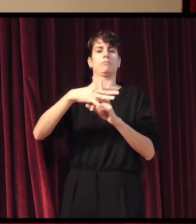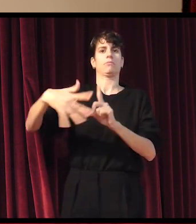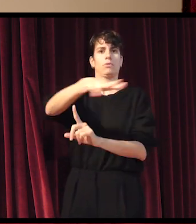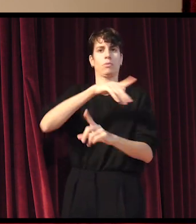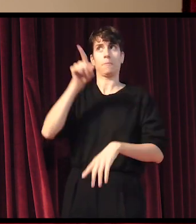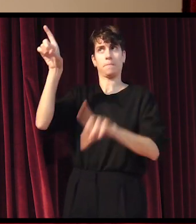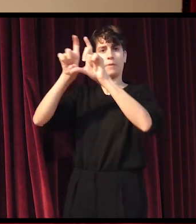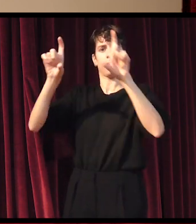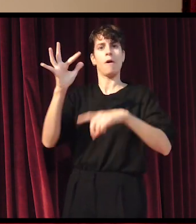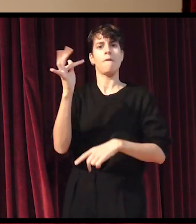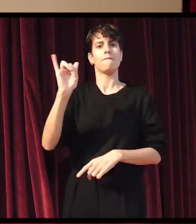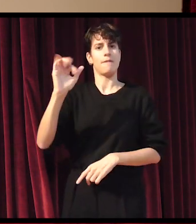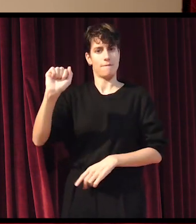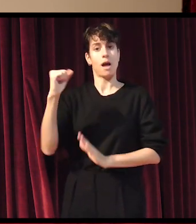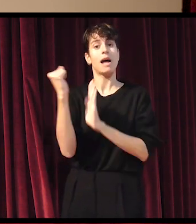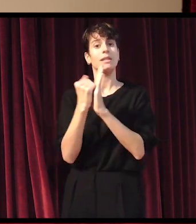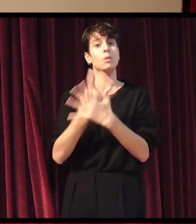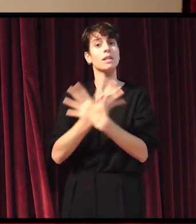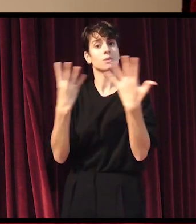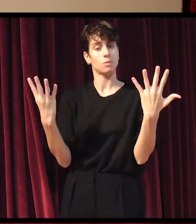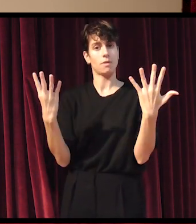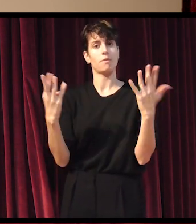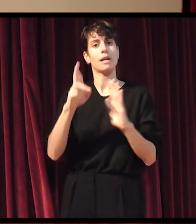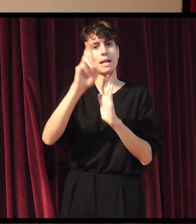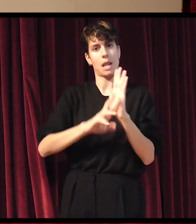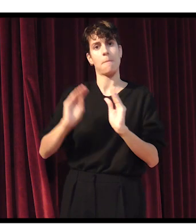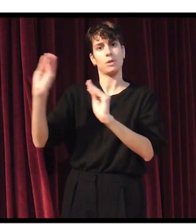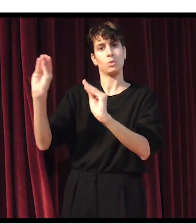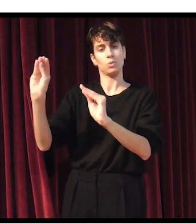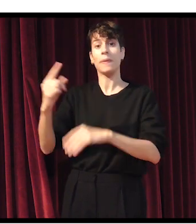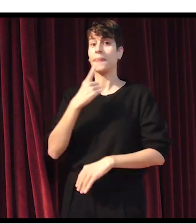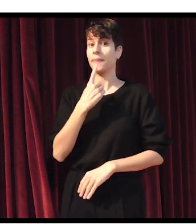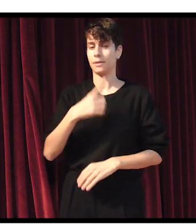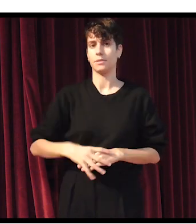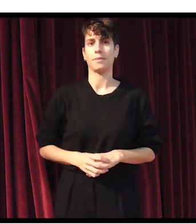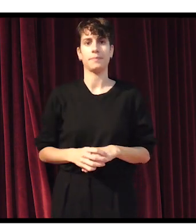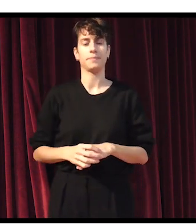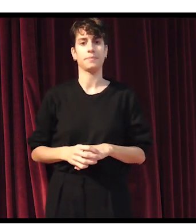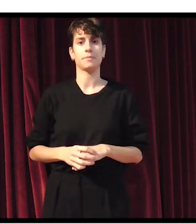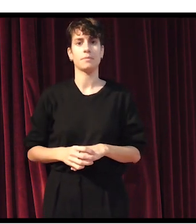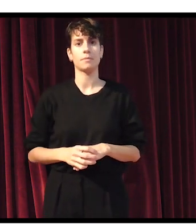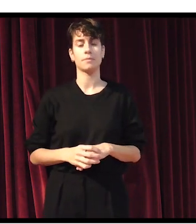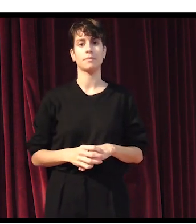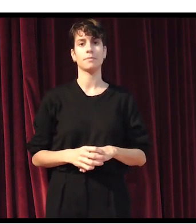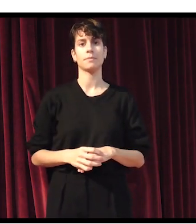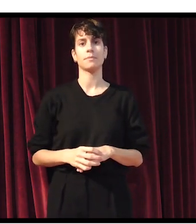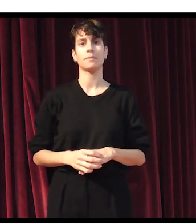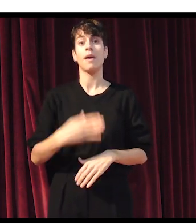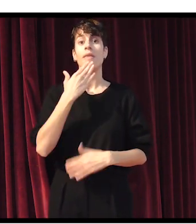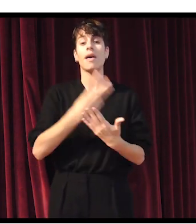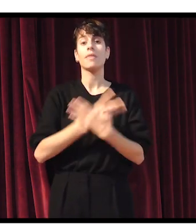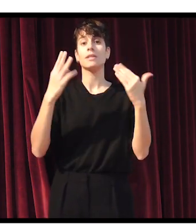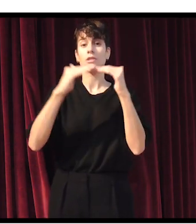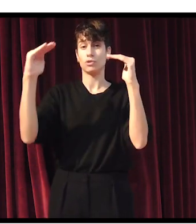FIFA. El artículo 19 del reglamento de la FIFA prohíbe fichar a jóvenes de menos de